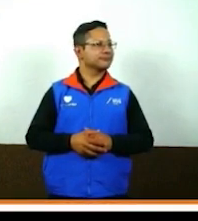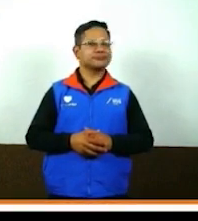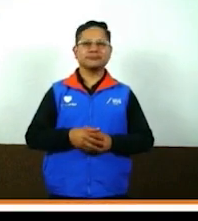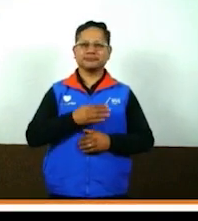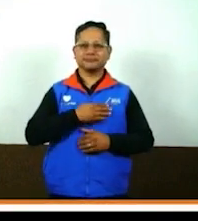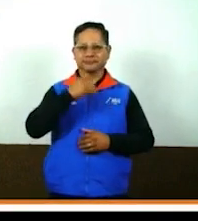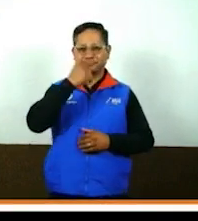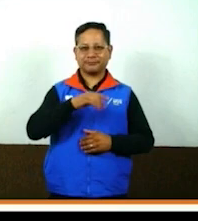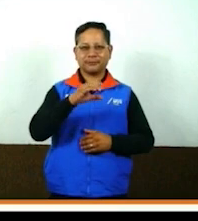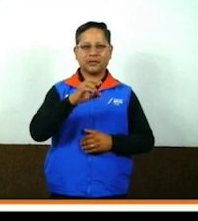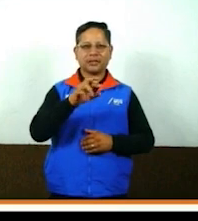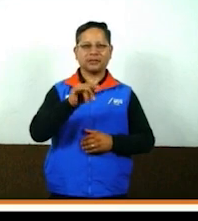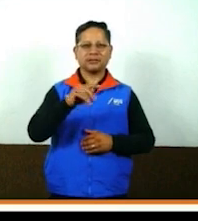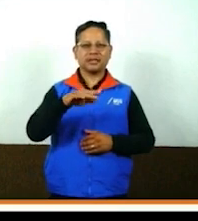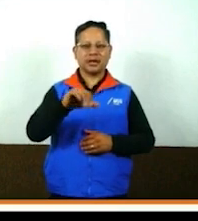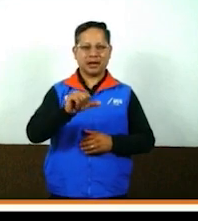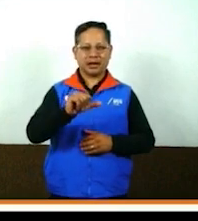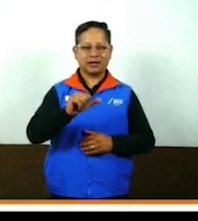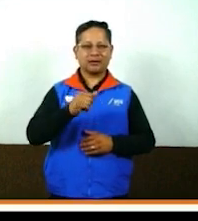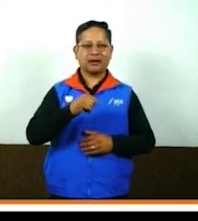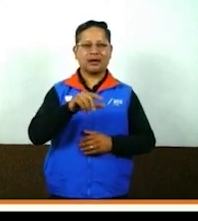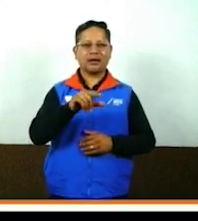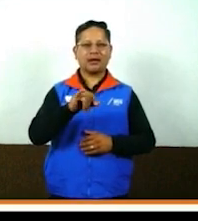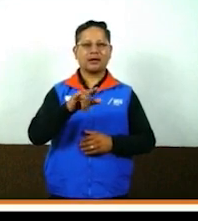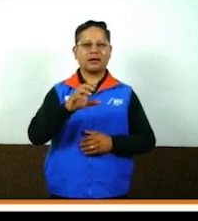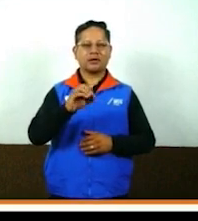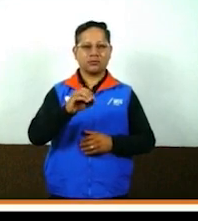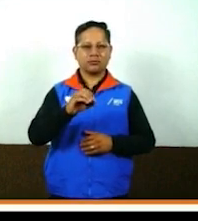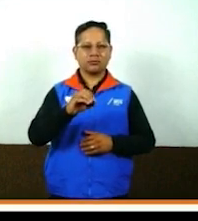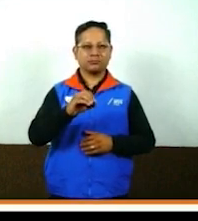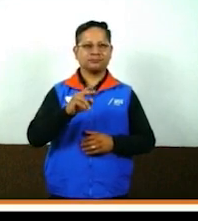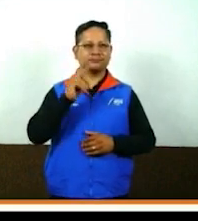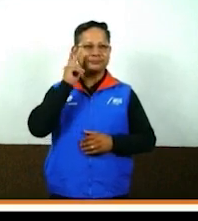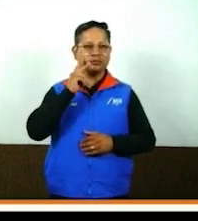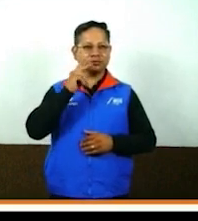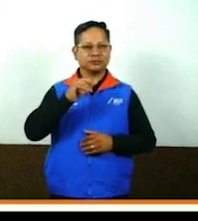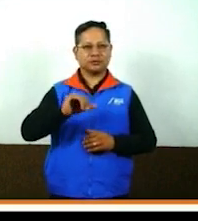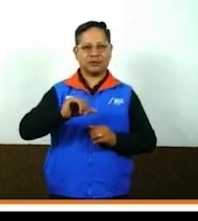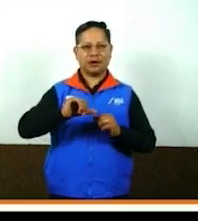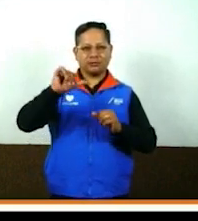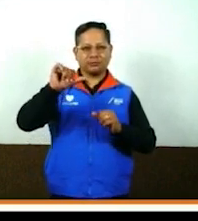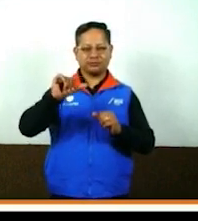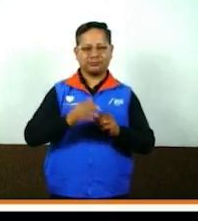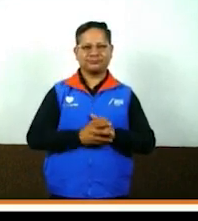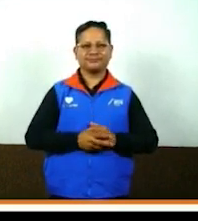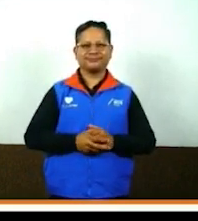Buenas noches, Cristina Chávez, Agnico Eagle, Mina Pino Saldos.